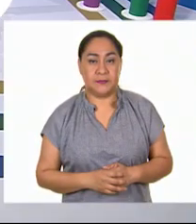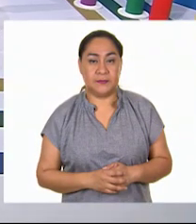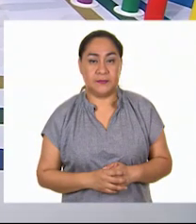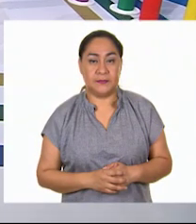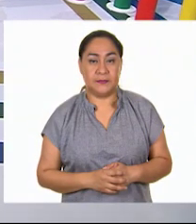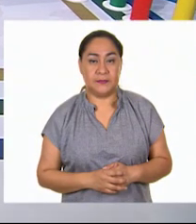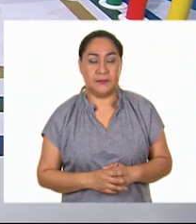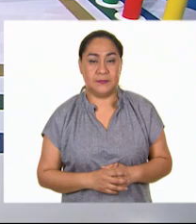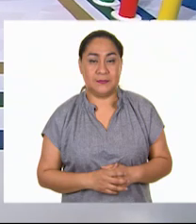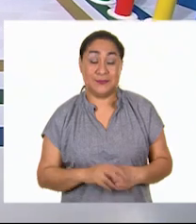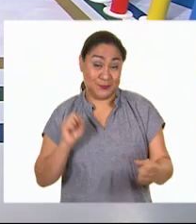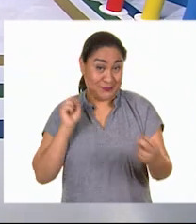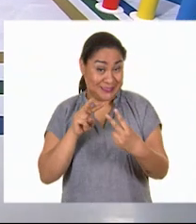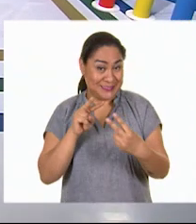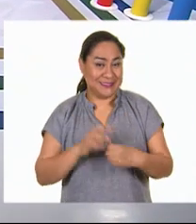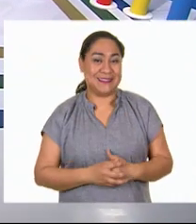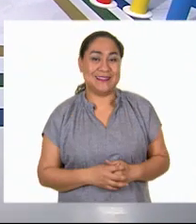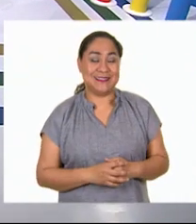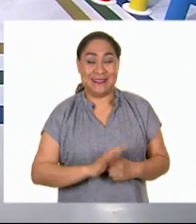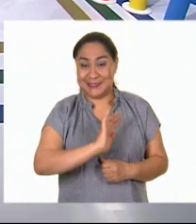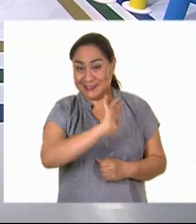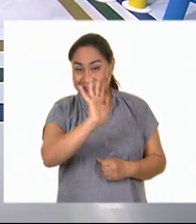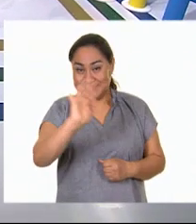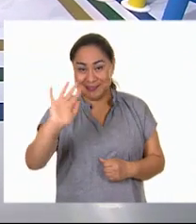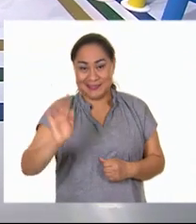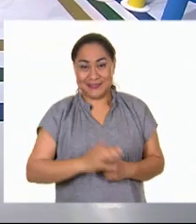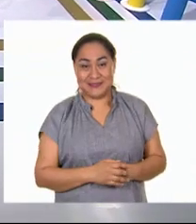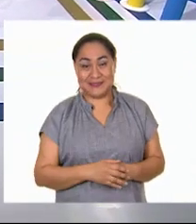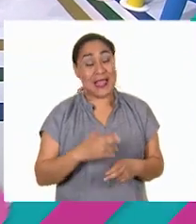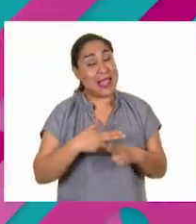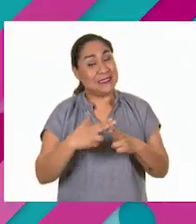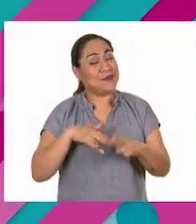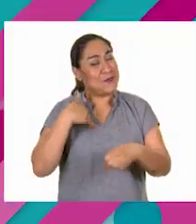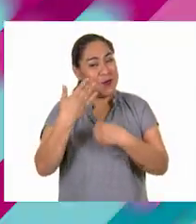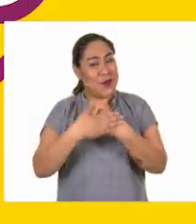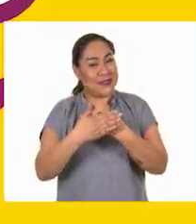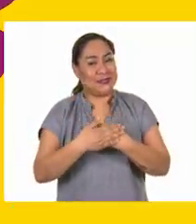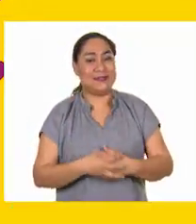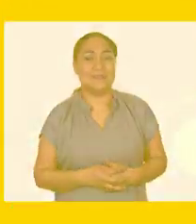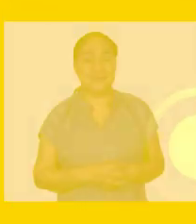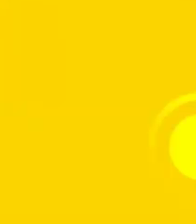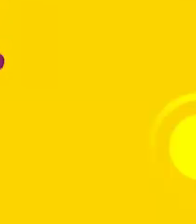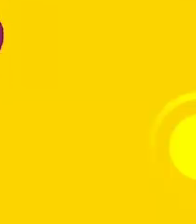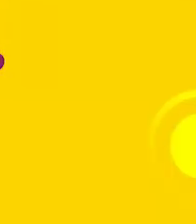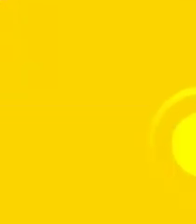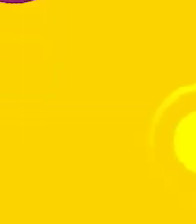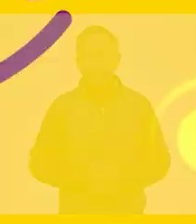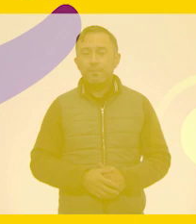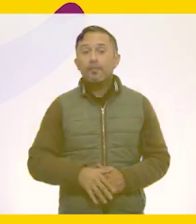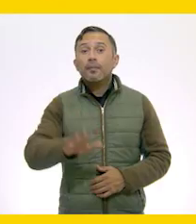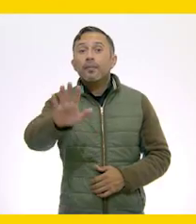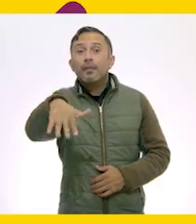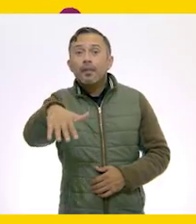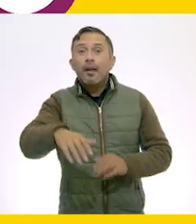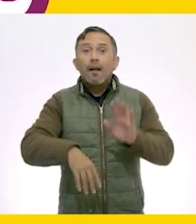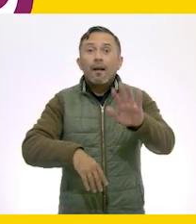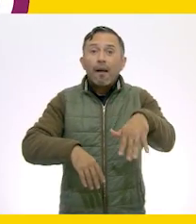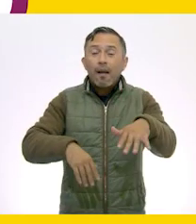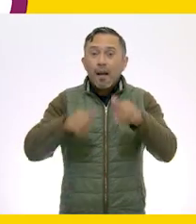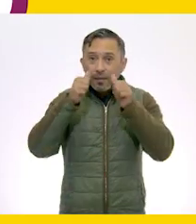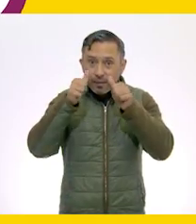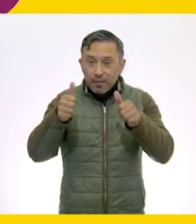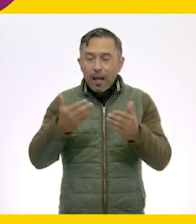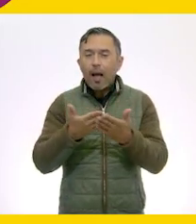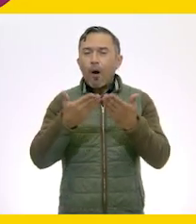aprendeencasa.sep.gov.mx. ¡Nos vemos! ¡Adiós! ¡Hasta la próxima! ¡Atención! ¡Atención! A